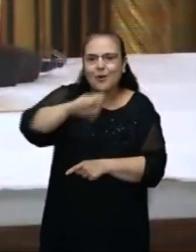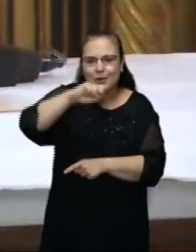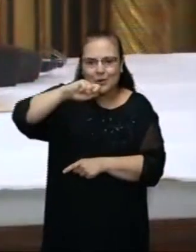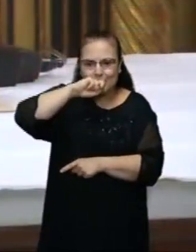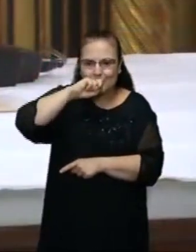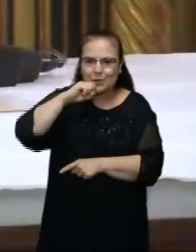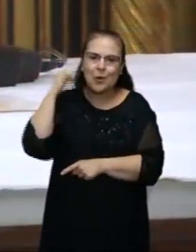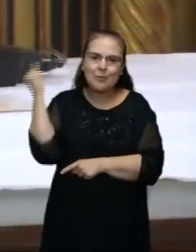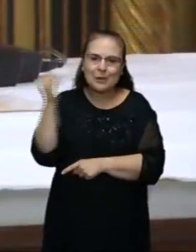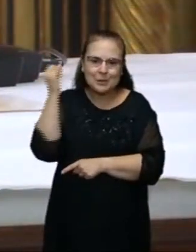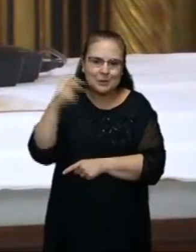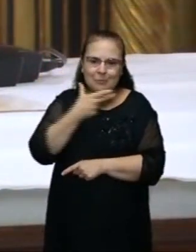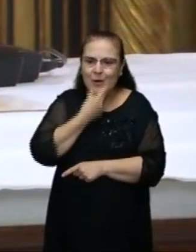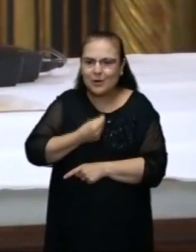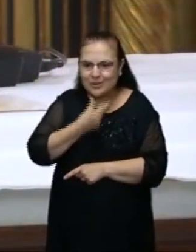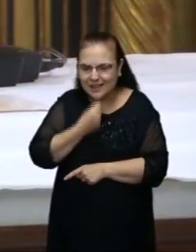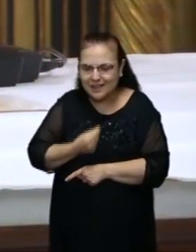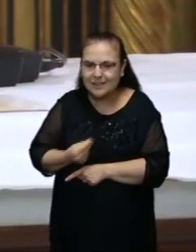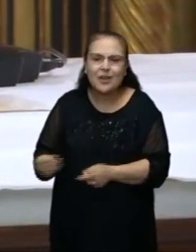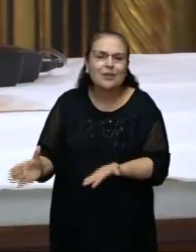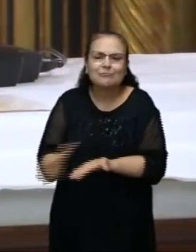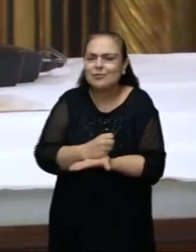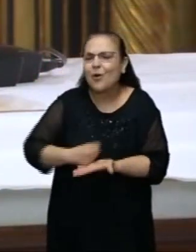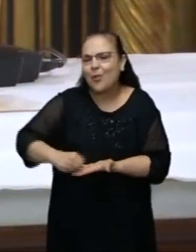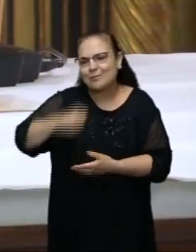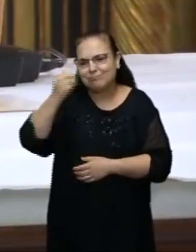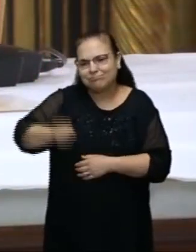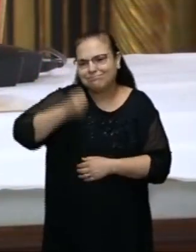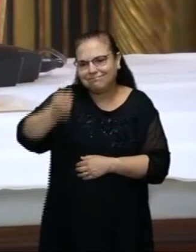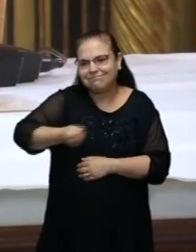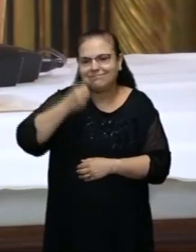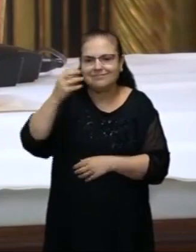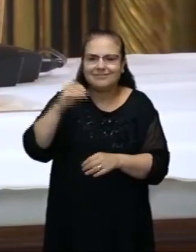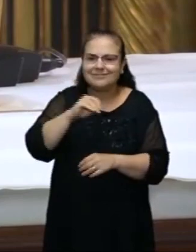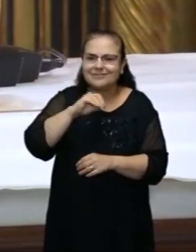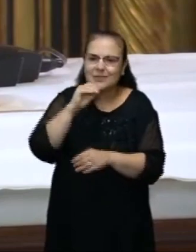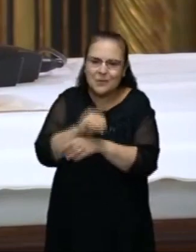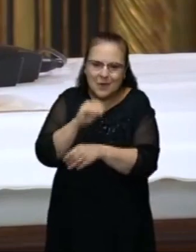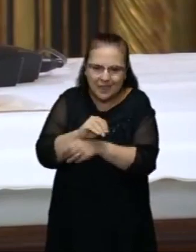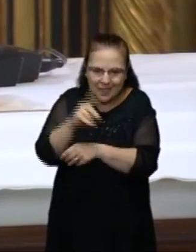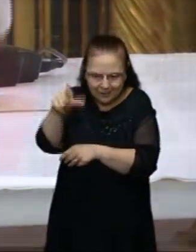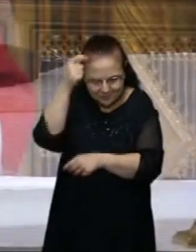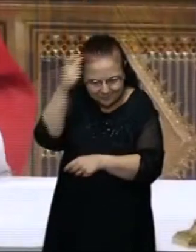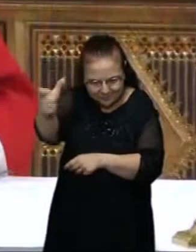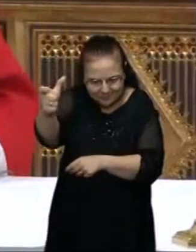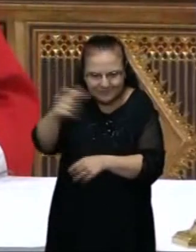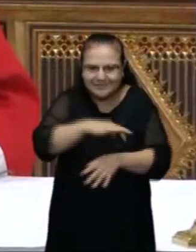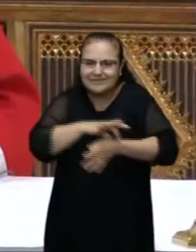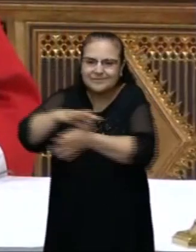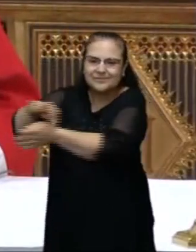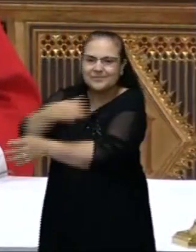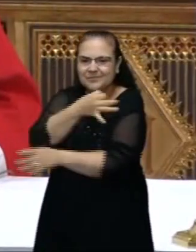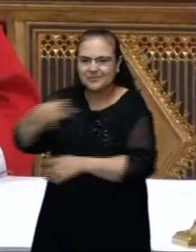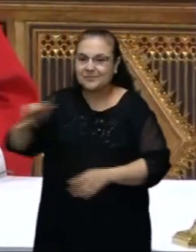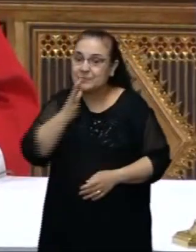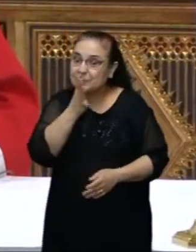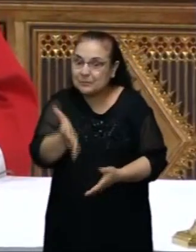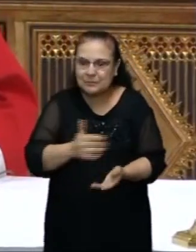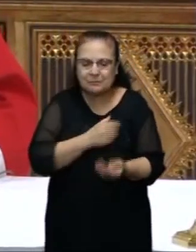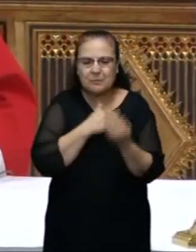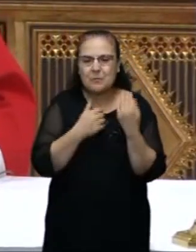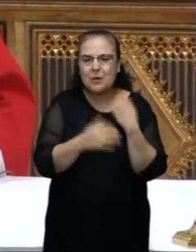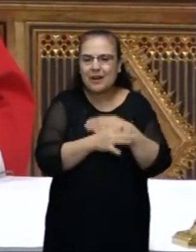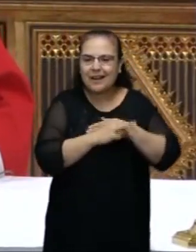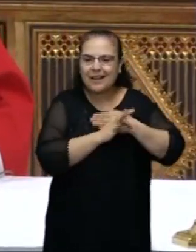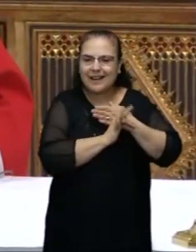nuestro Obispo José y todos los pastores que cuidan de tu pueblo, llévala a su perfección por la